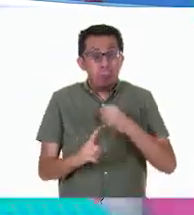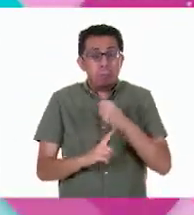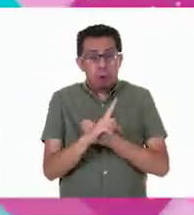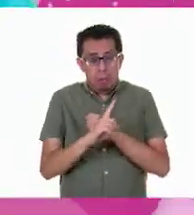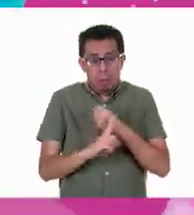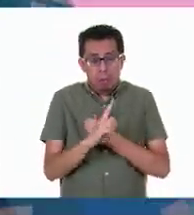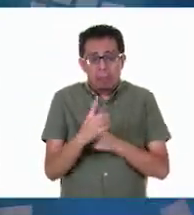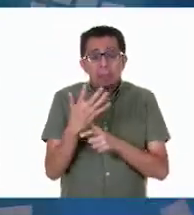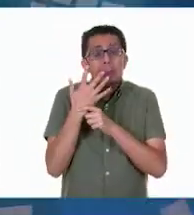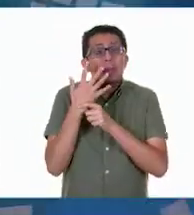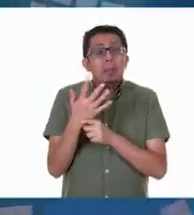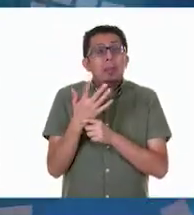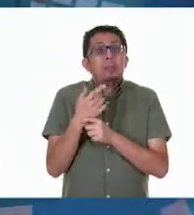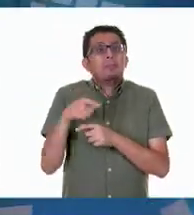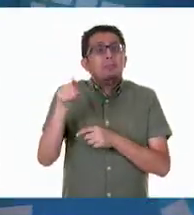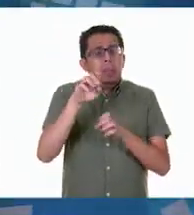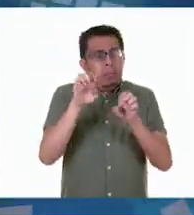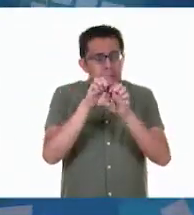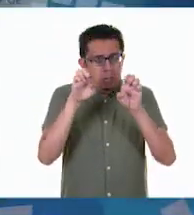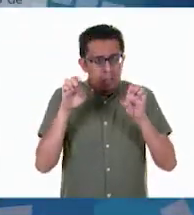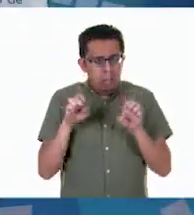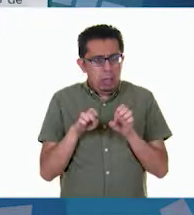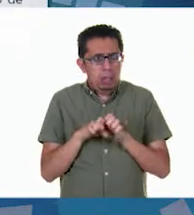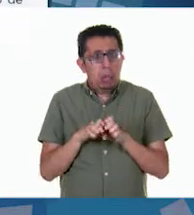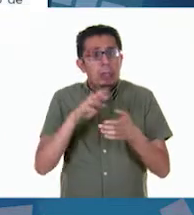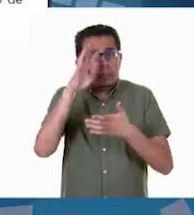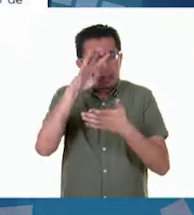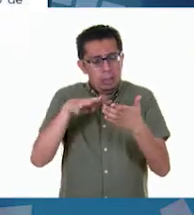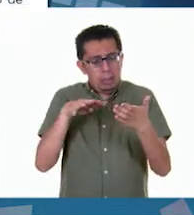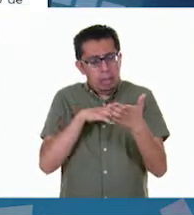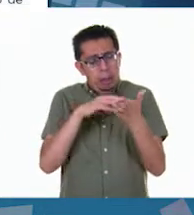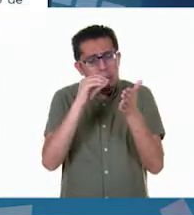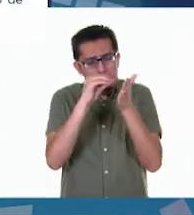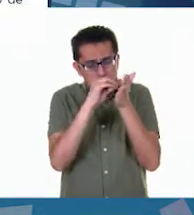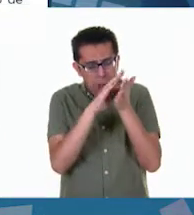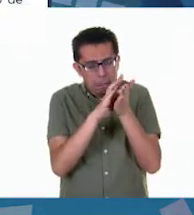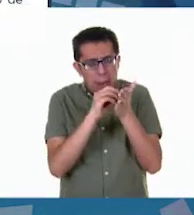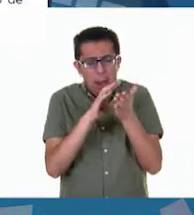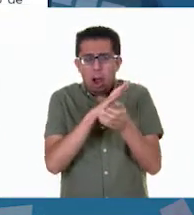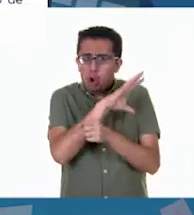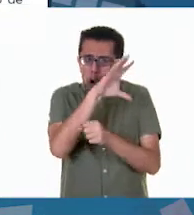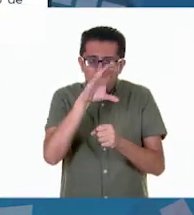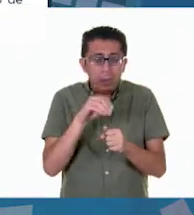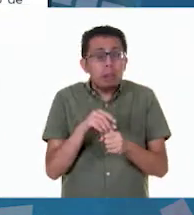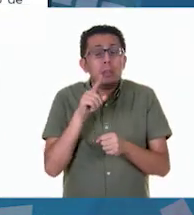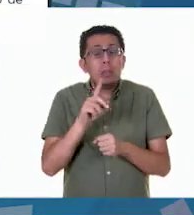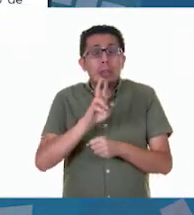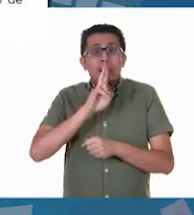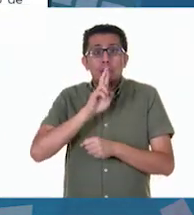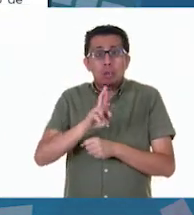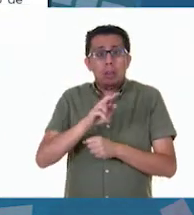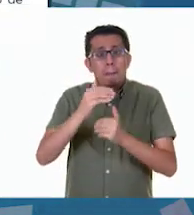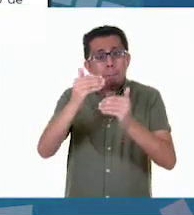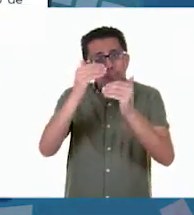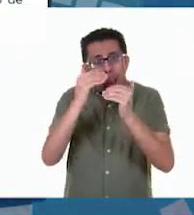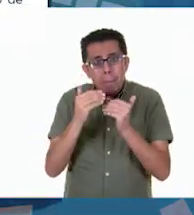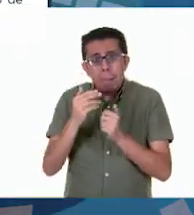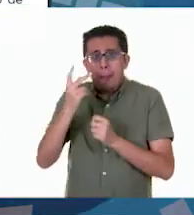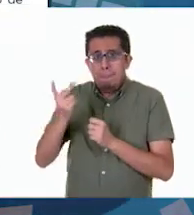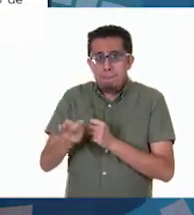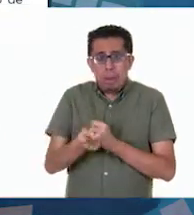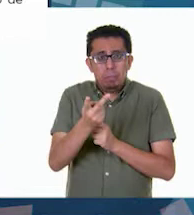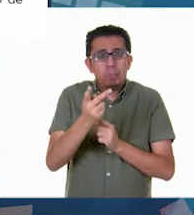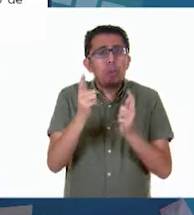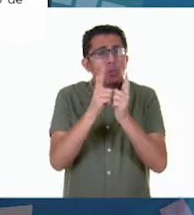así. En equipo, completen la siguiente tabla y respondan las preguntas.